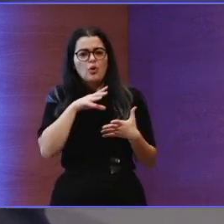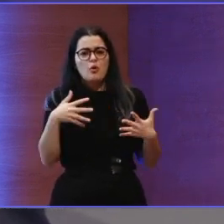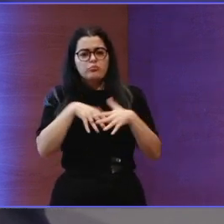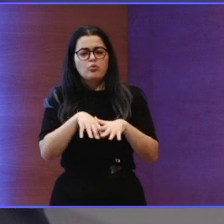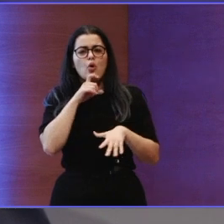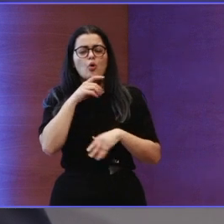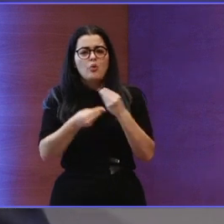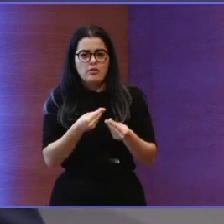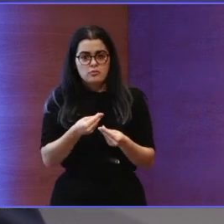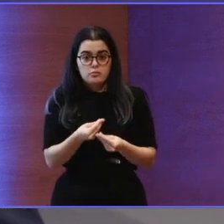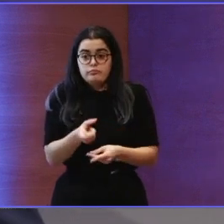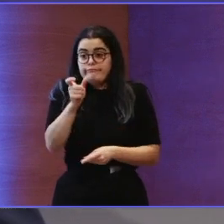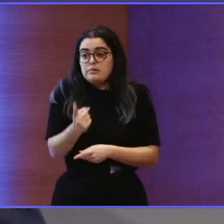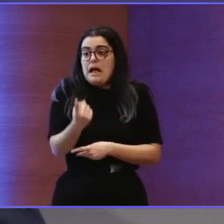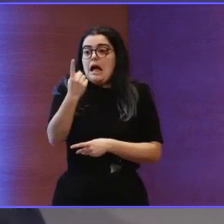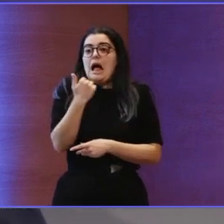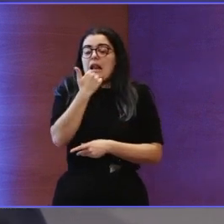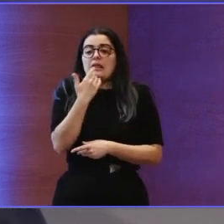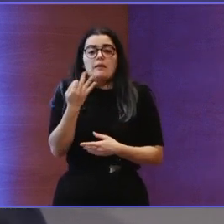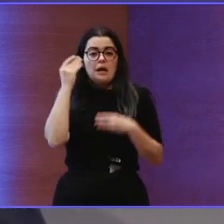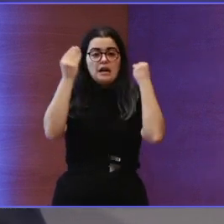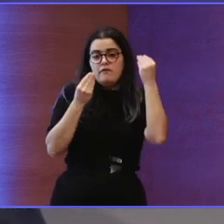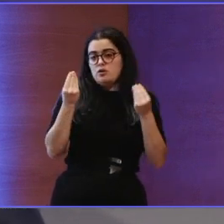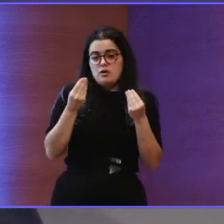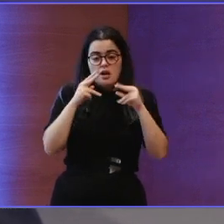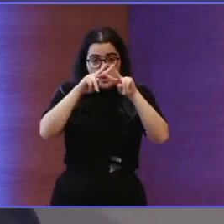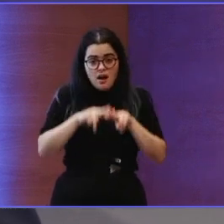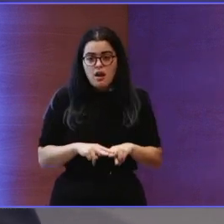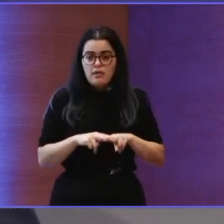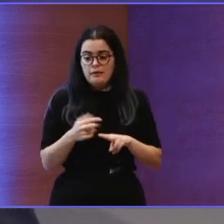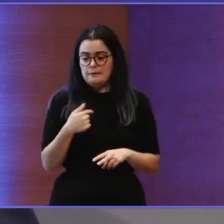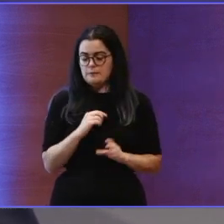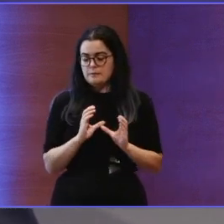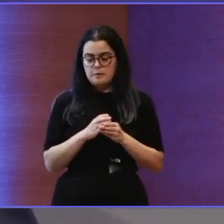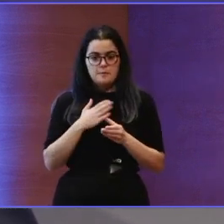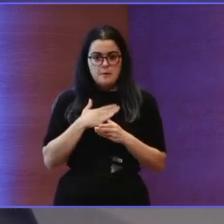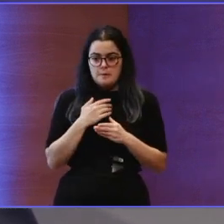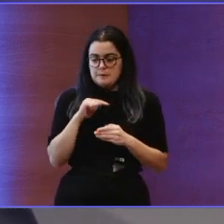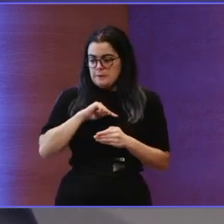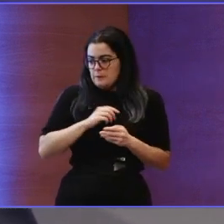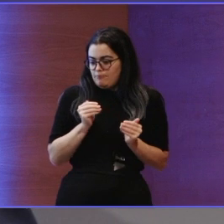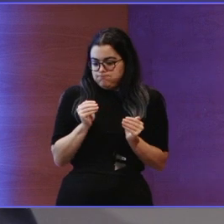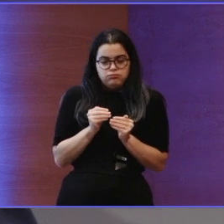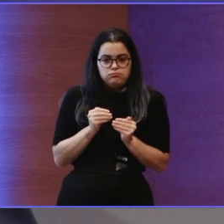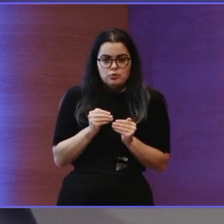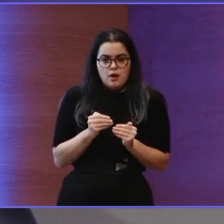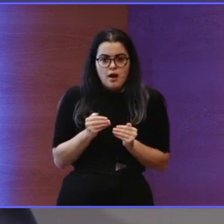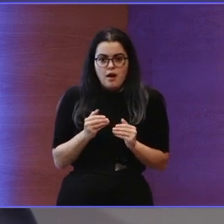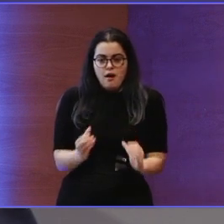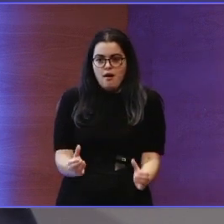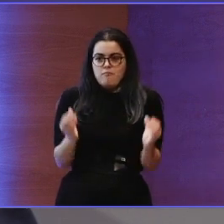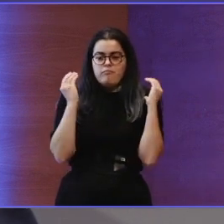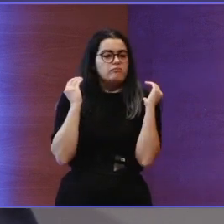y en la que pues yo con mi equipo me veo infinitamente pequeño para asumir esta